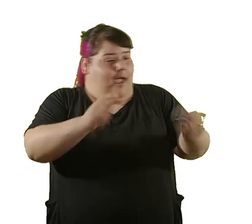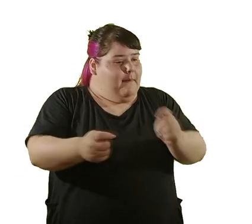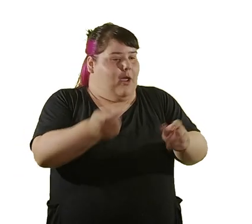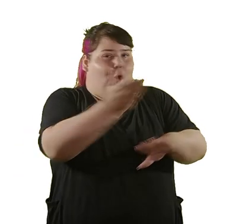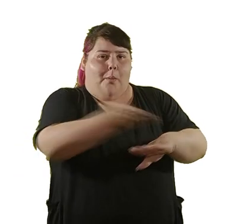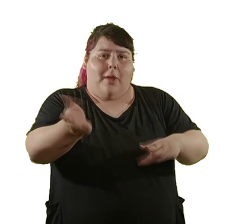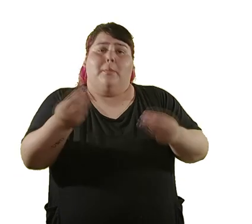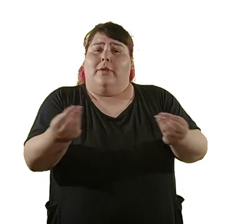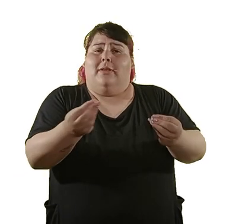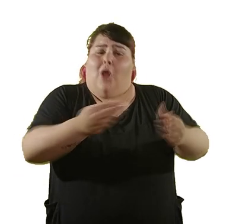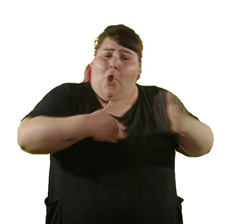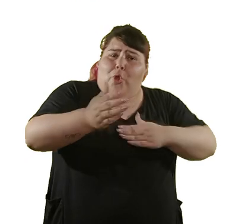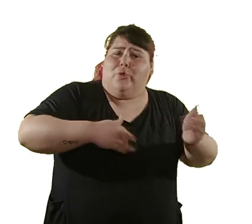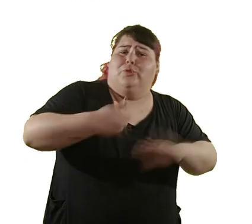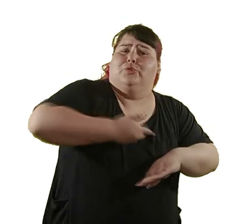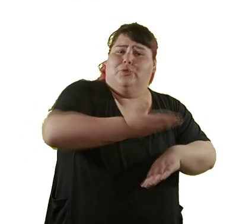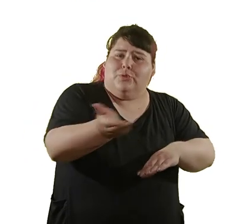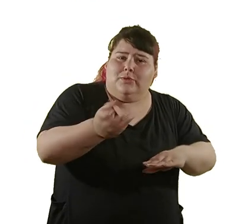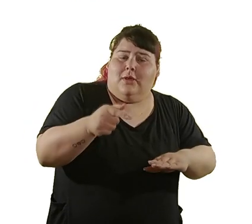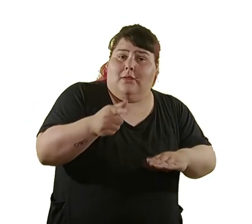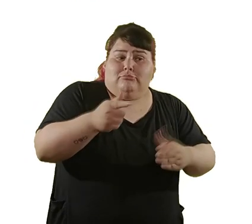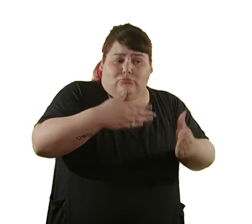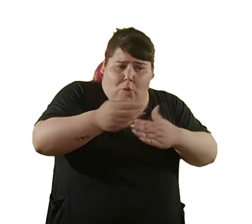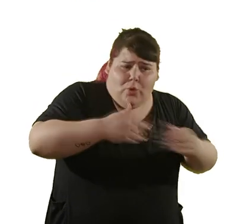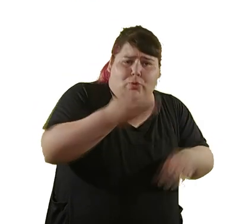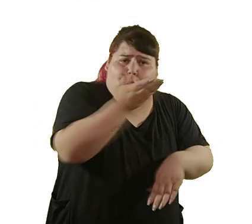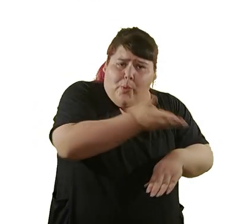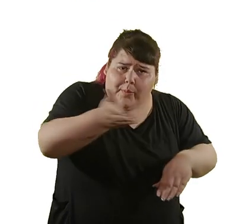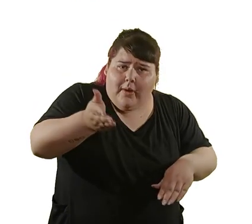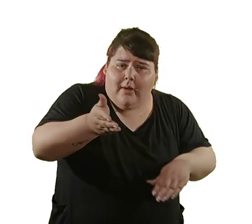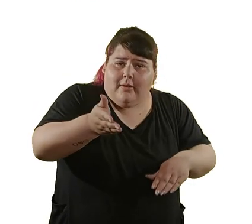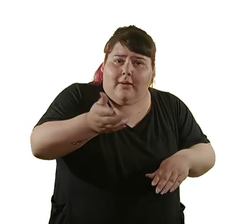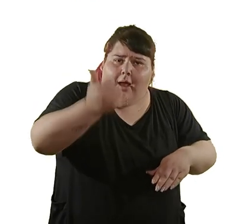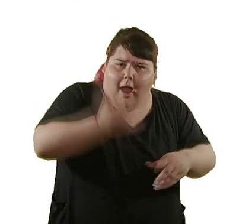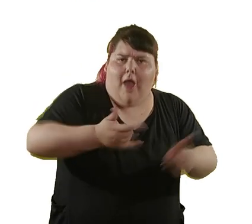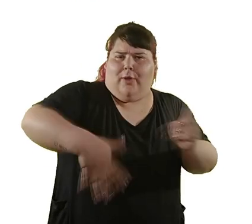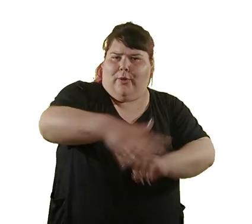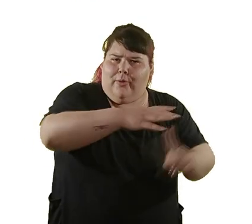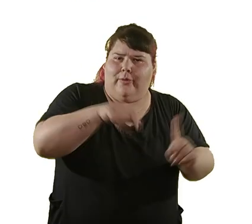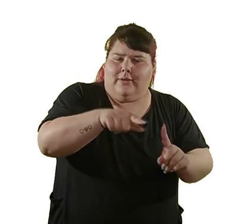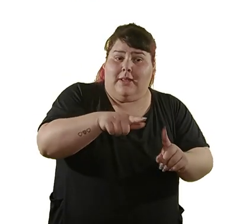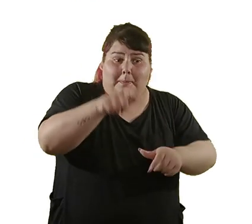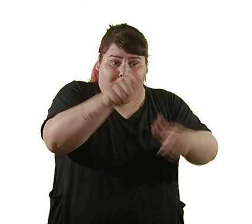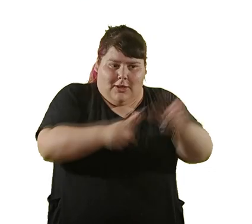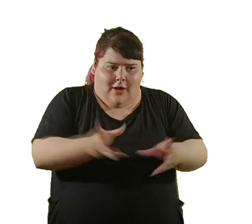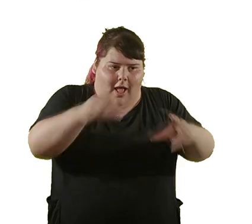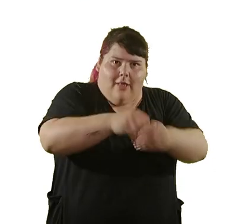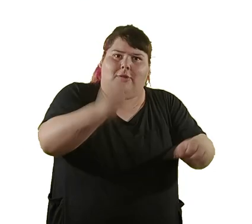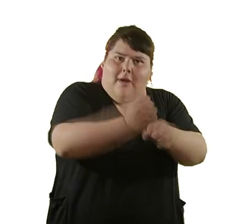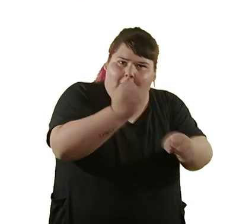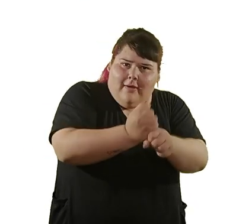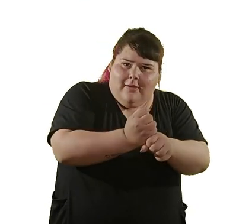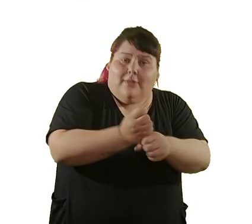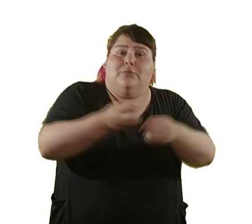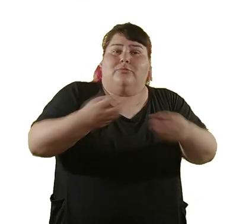es una construcción social, es una construcción humana, es algo que se da en un contexto, que hacen personas. Entonces, contar